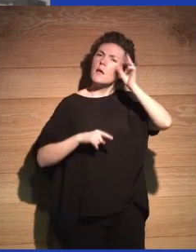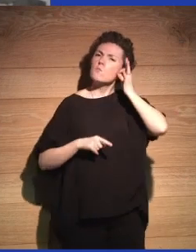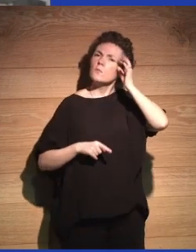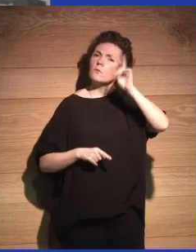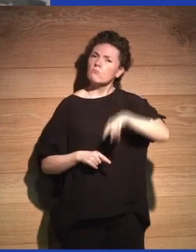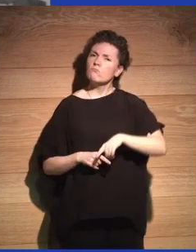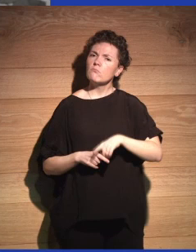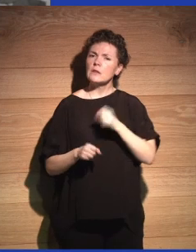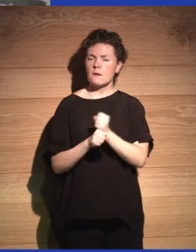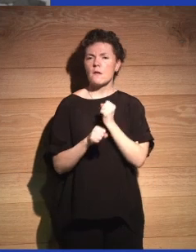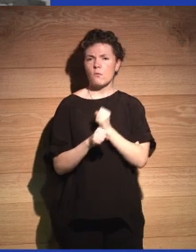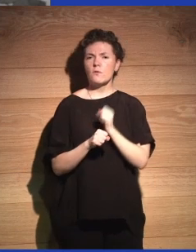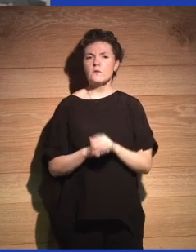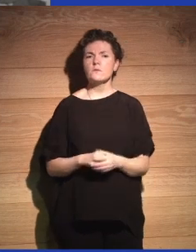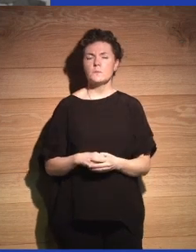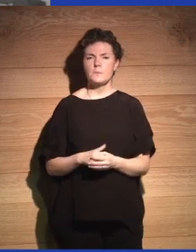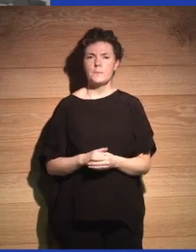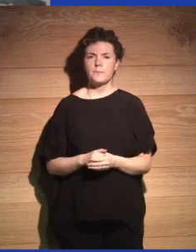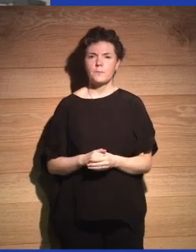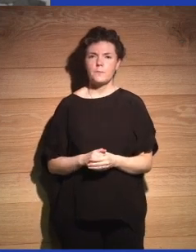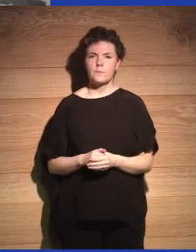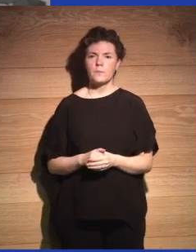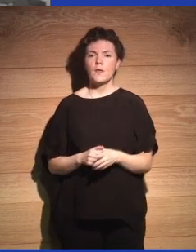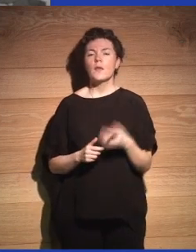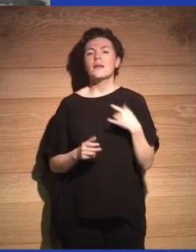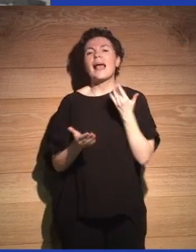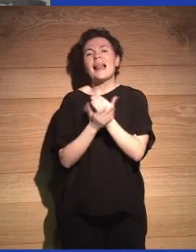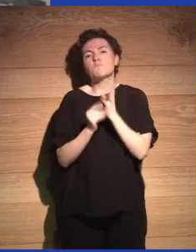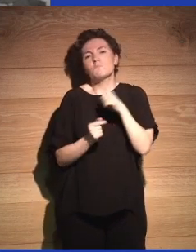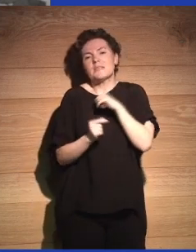mujeres trabajadoras, bastante más íntimas.